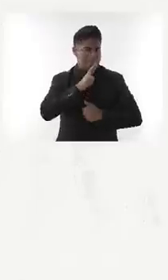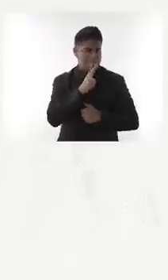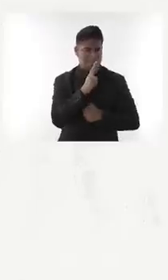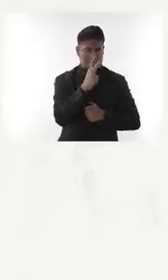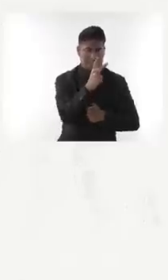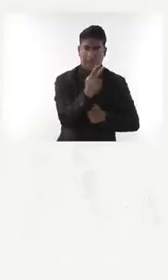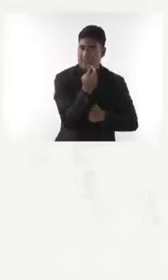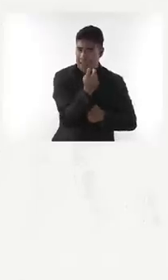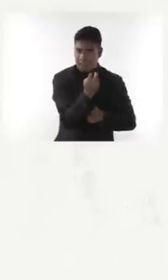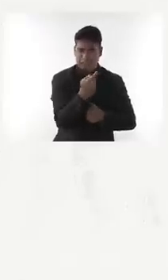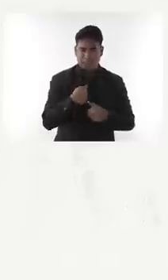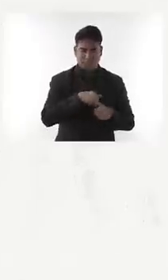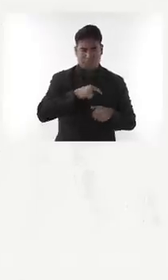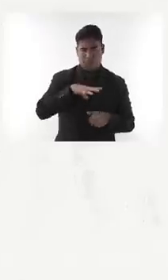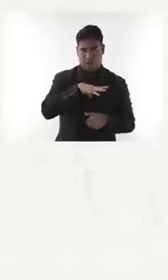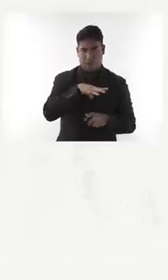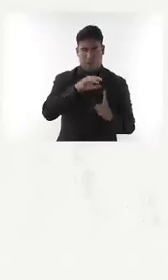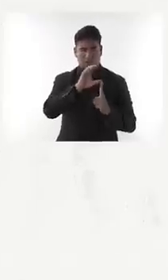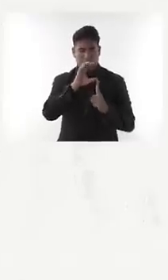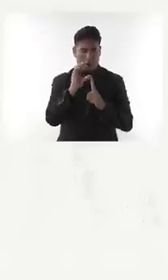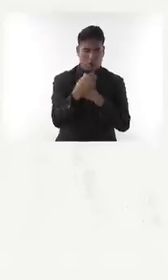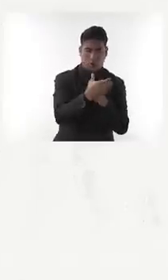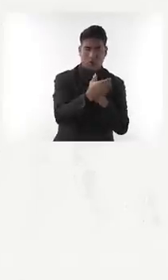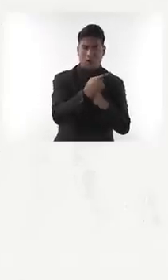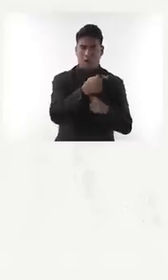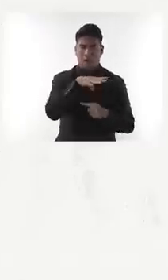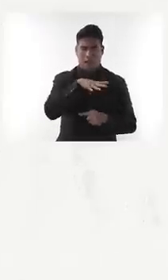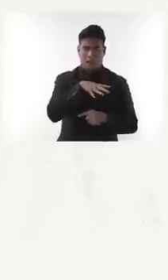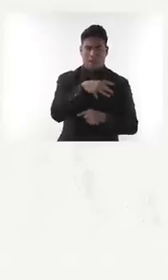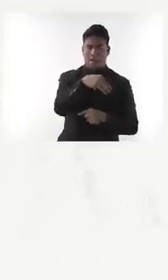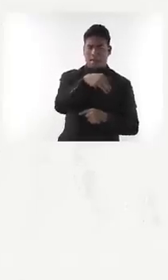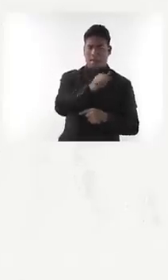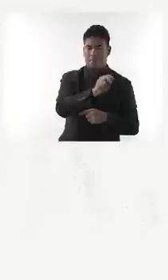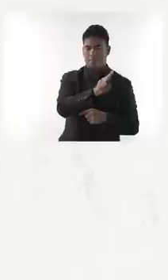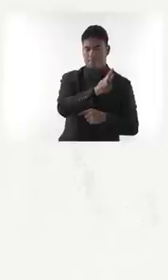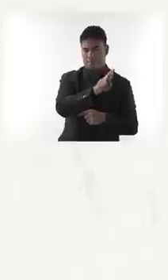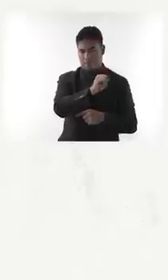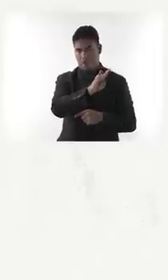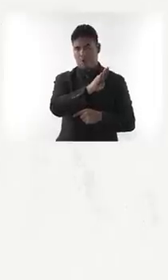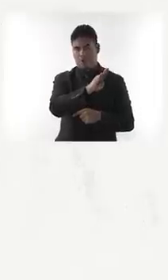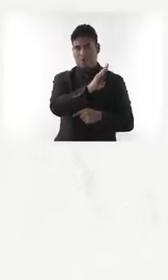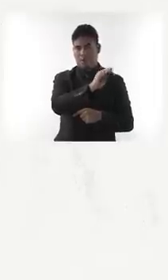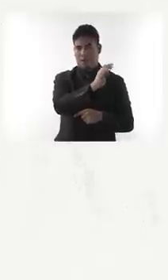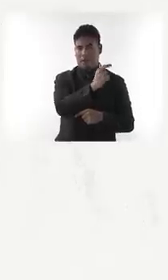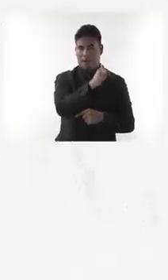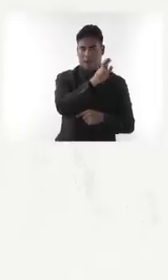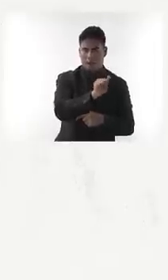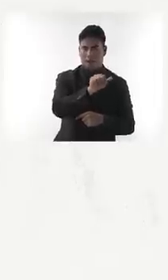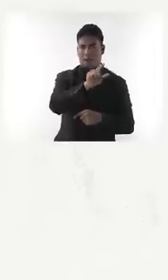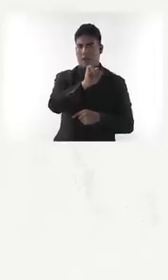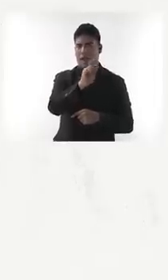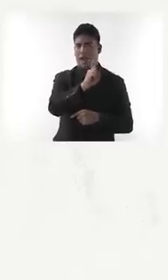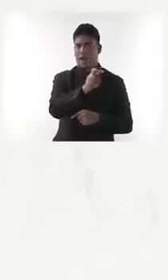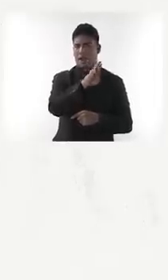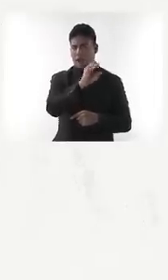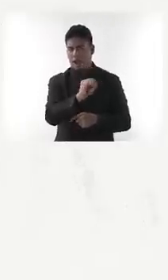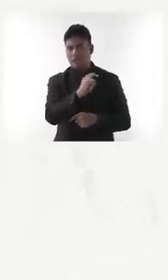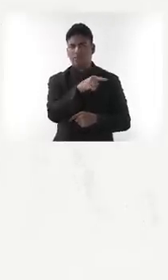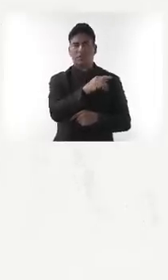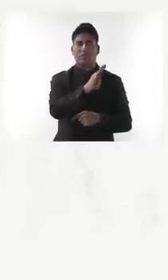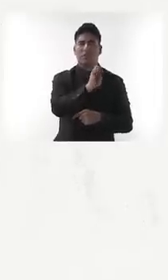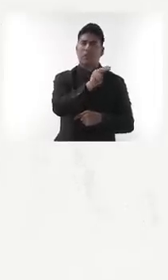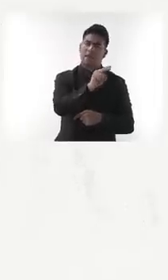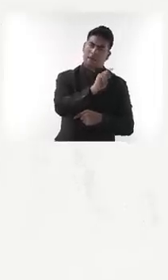Nacionales, integrado por los señores Amaury Vergara, Alejandro Iraragorri, Emilio Azcárraga,